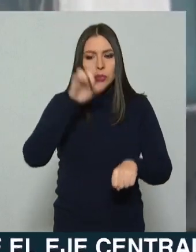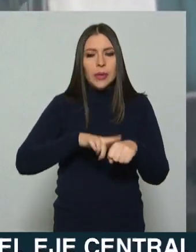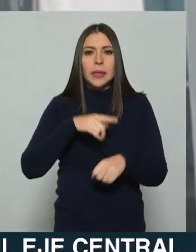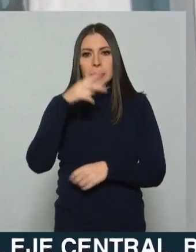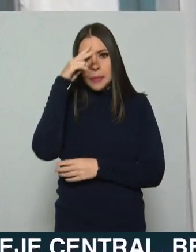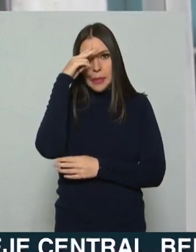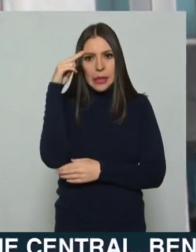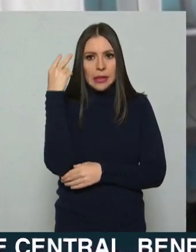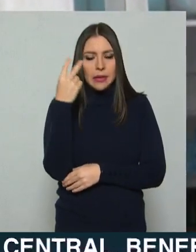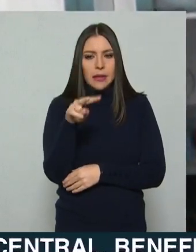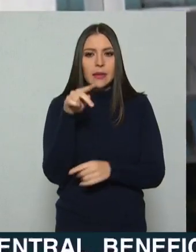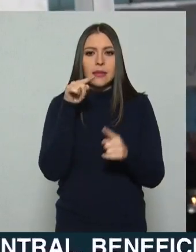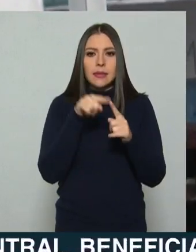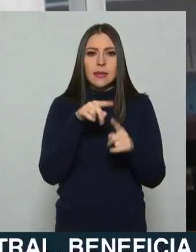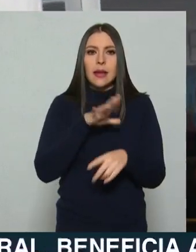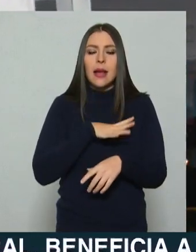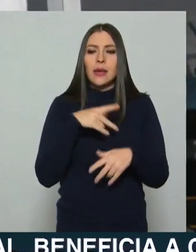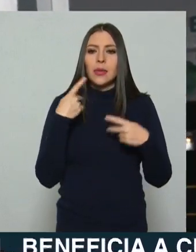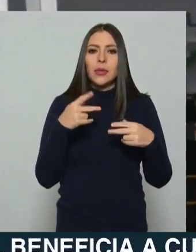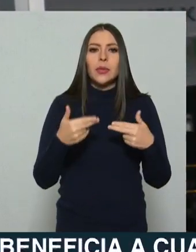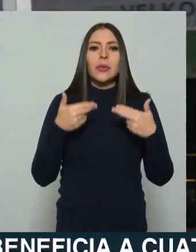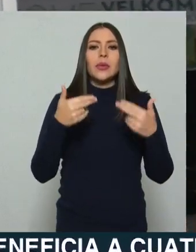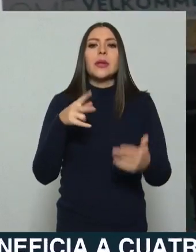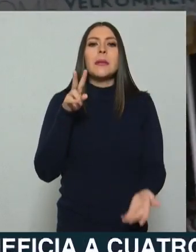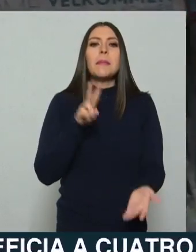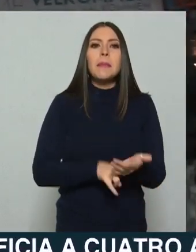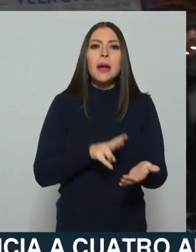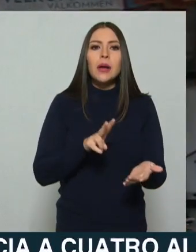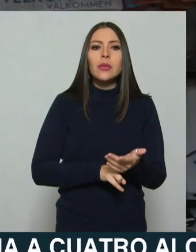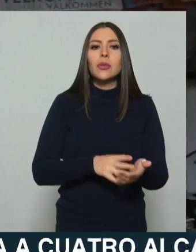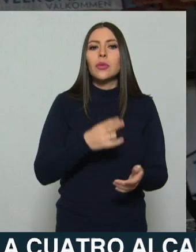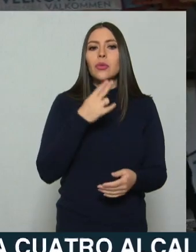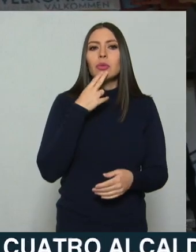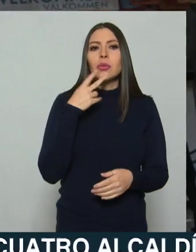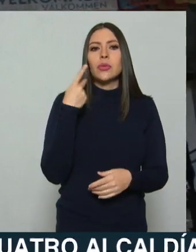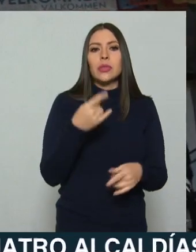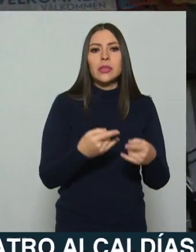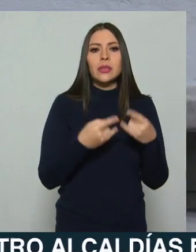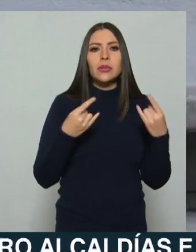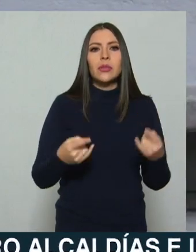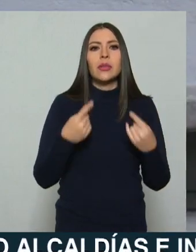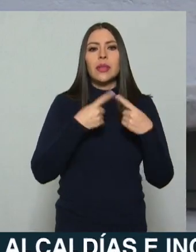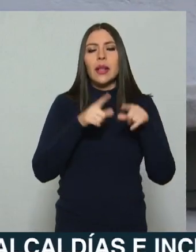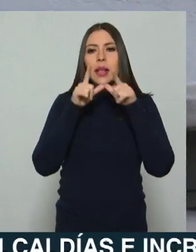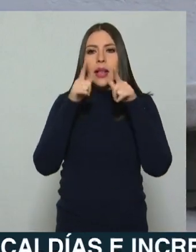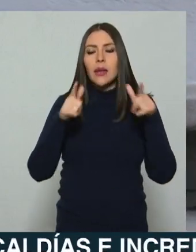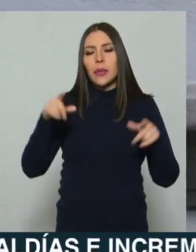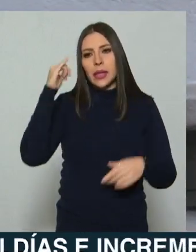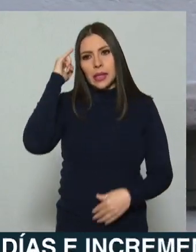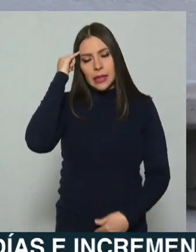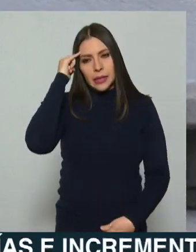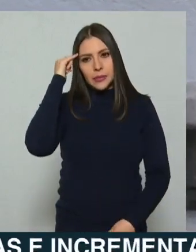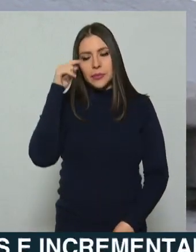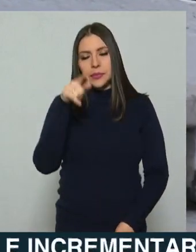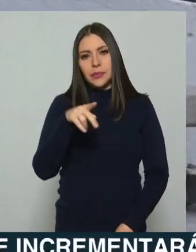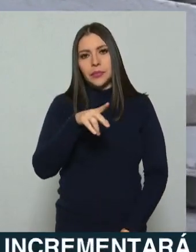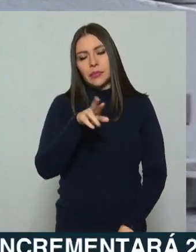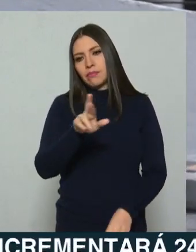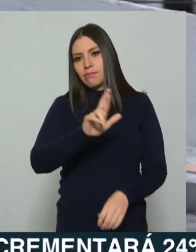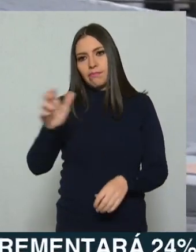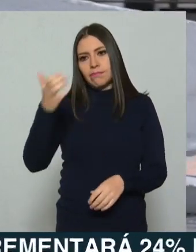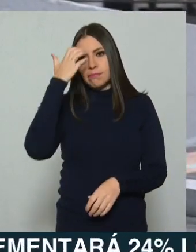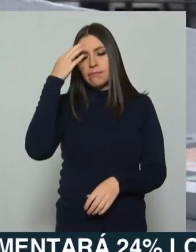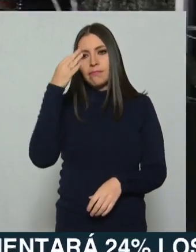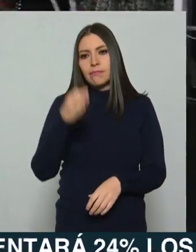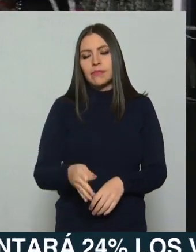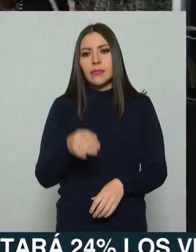través de la cual se transmiten valores, patrimonio, historia y diferentes lenguas indígenas. Y por ello los reconoce como Patrimonio Inmaterial de la